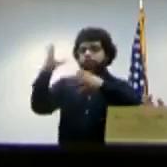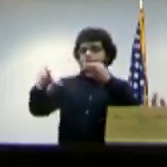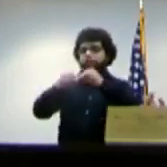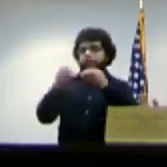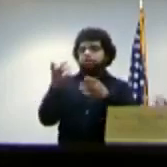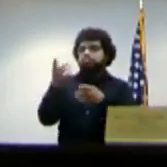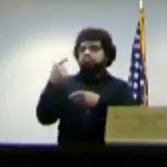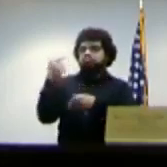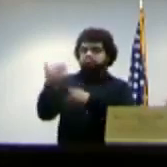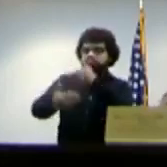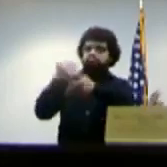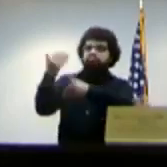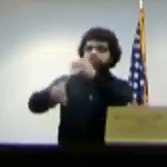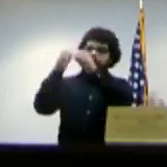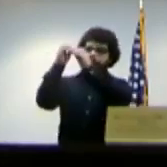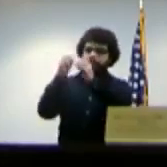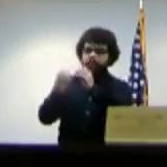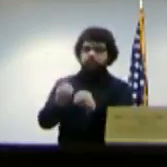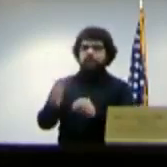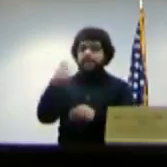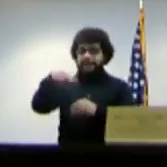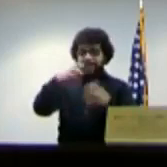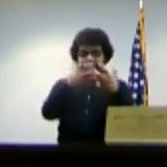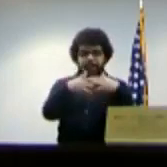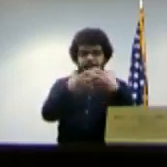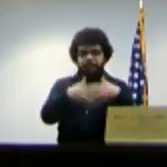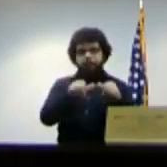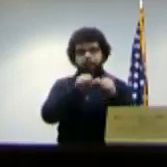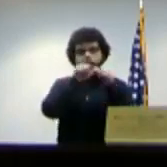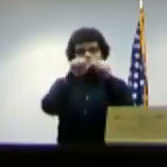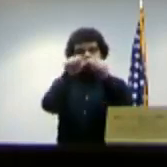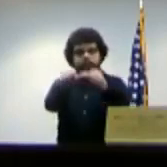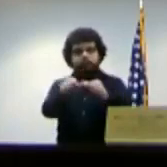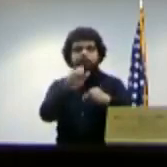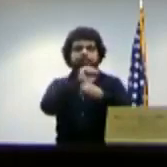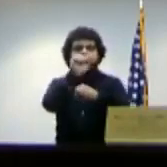demás, esa plantas podrían seguir funcionando bien.